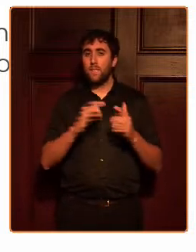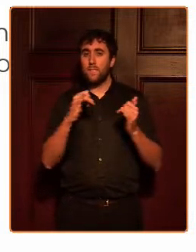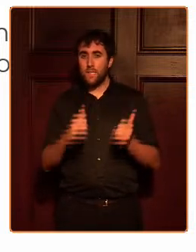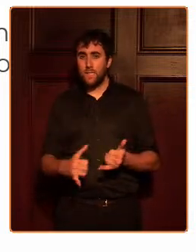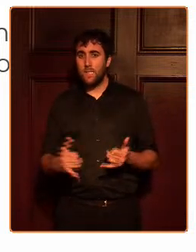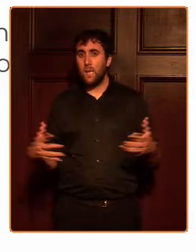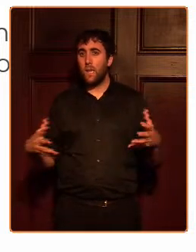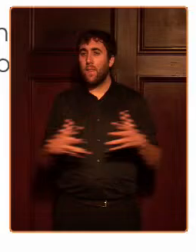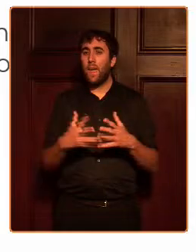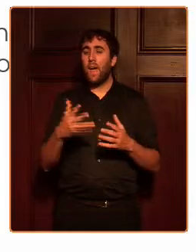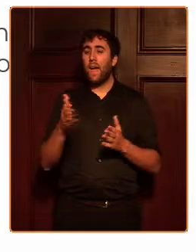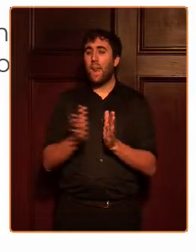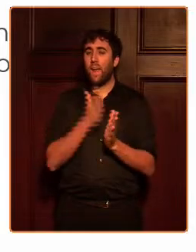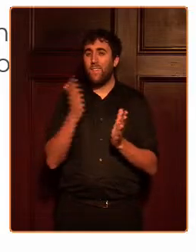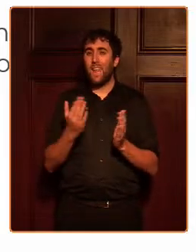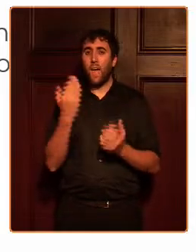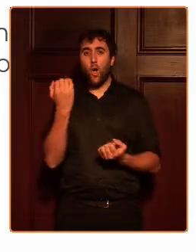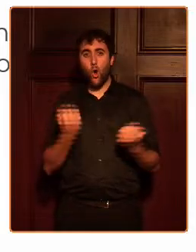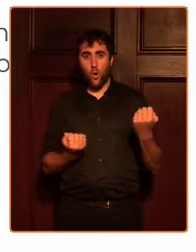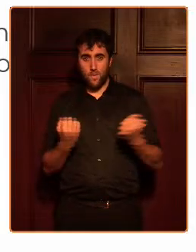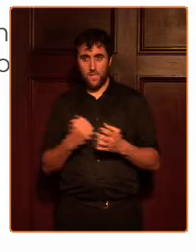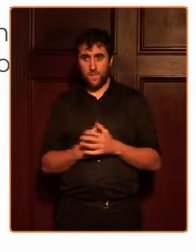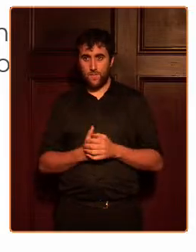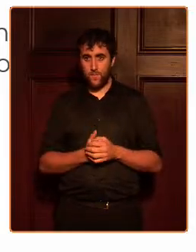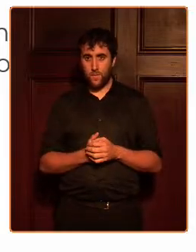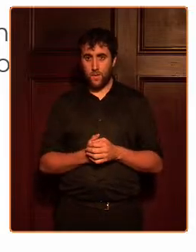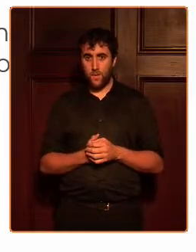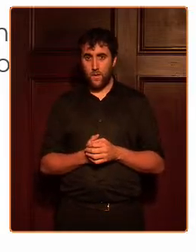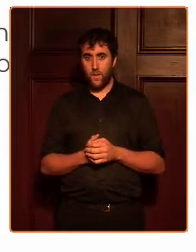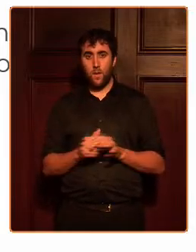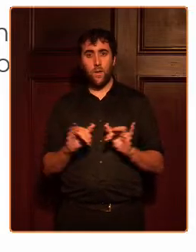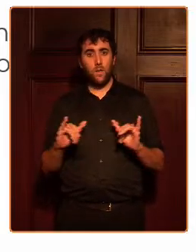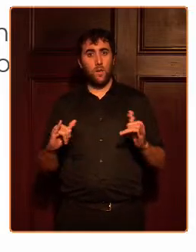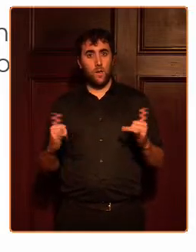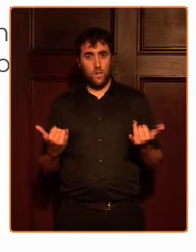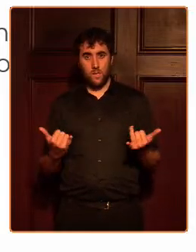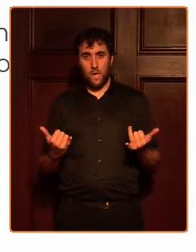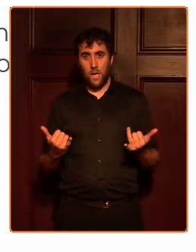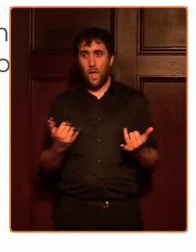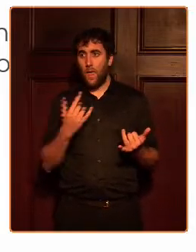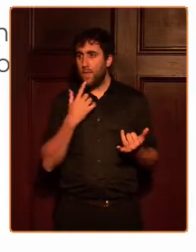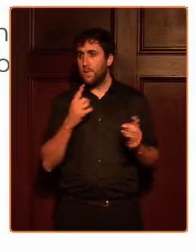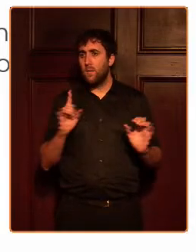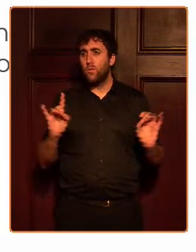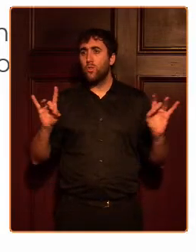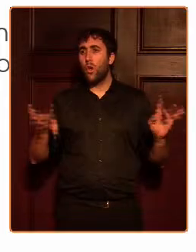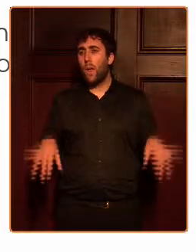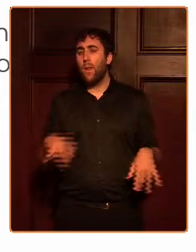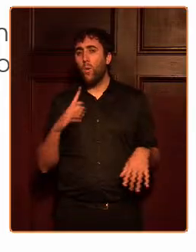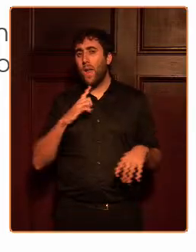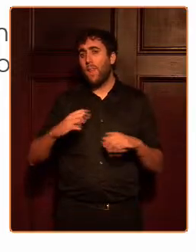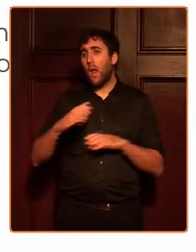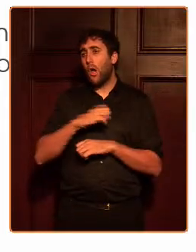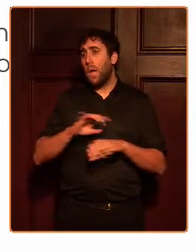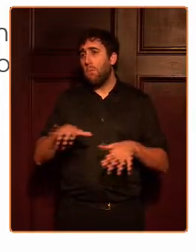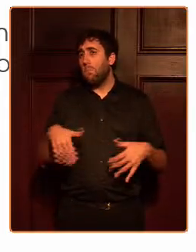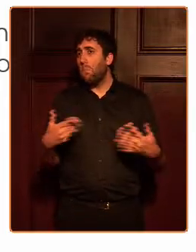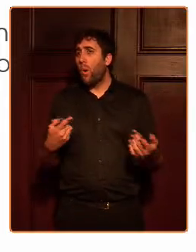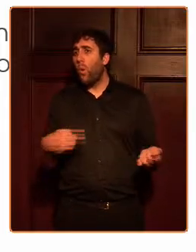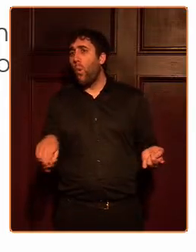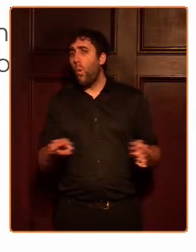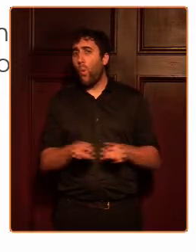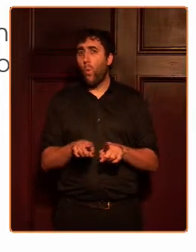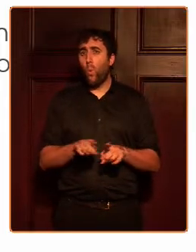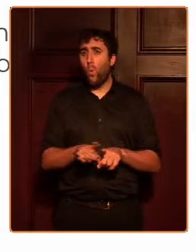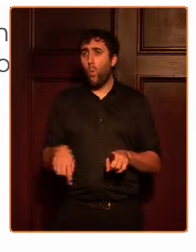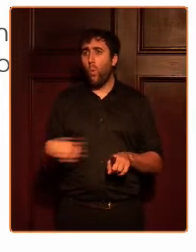El Economist que dice: tal vez la inteligencia artificial es simplemente una tecnología más que va a tener